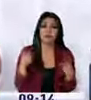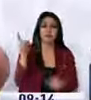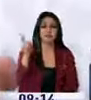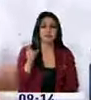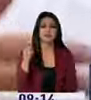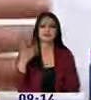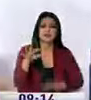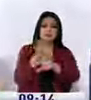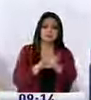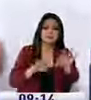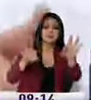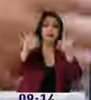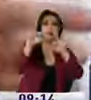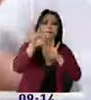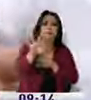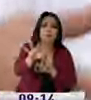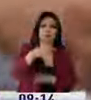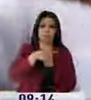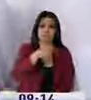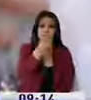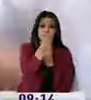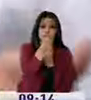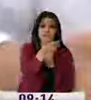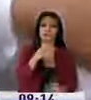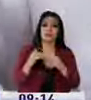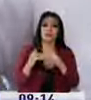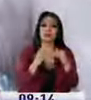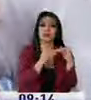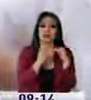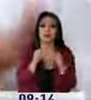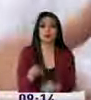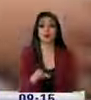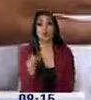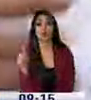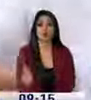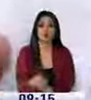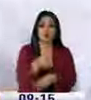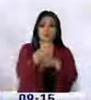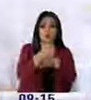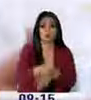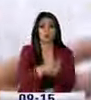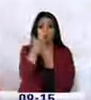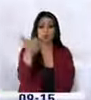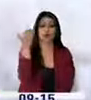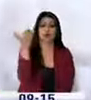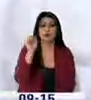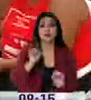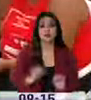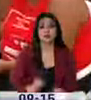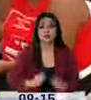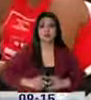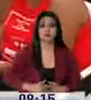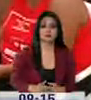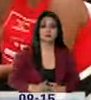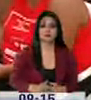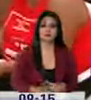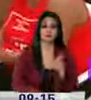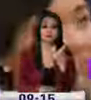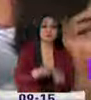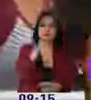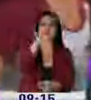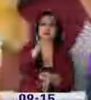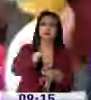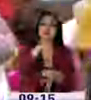necesario respetar el derecho de la democracia a retroalimentarse con otros elementos. Que los votantes